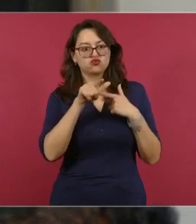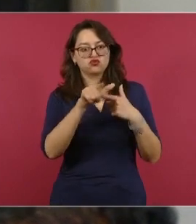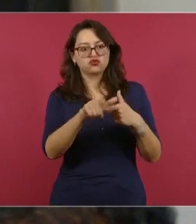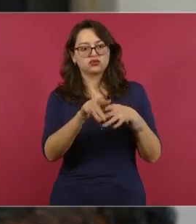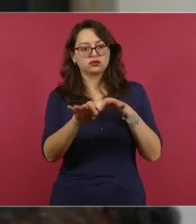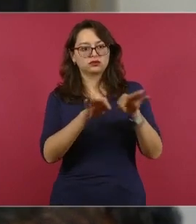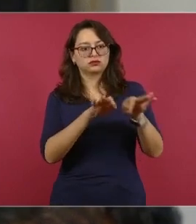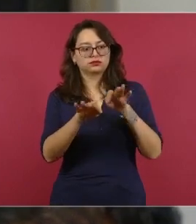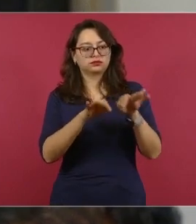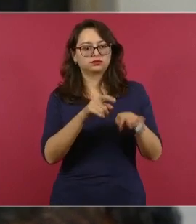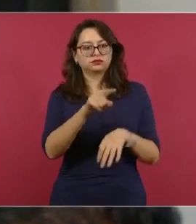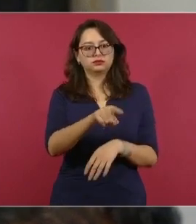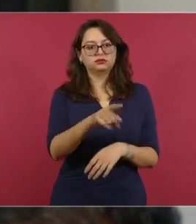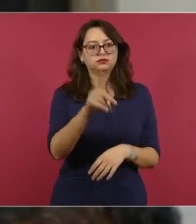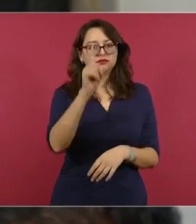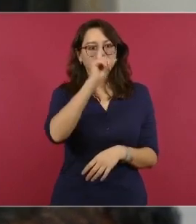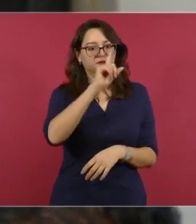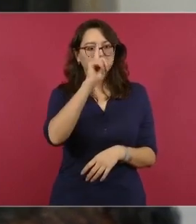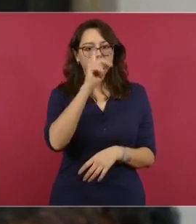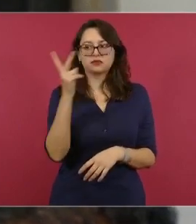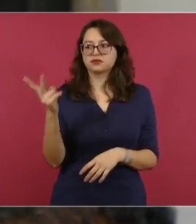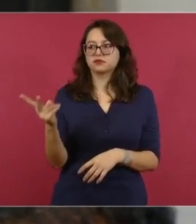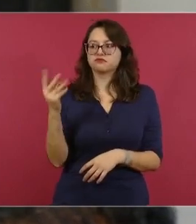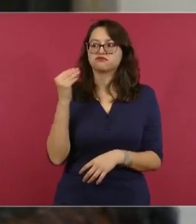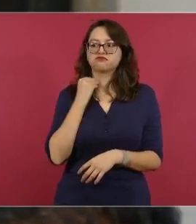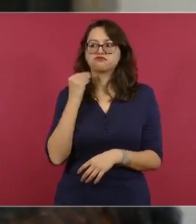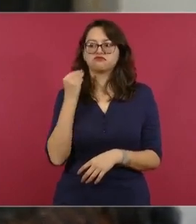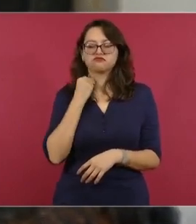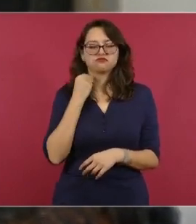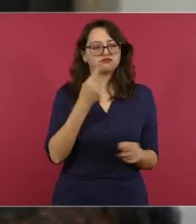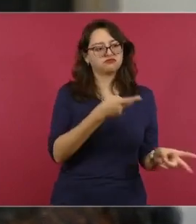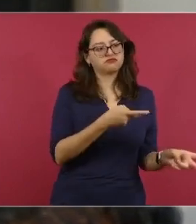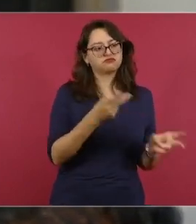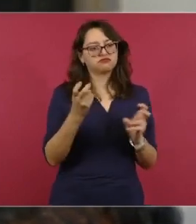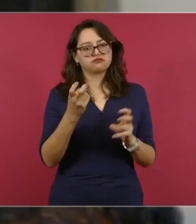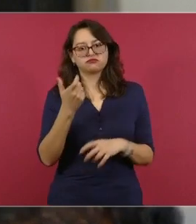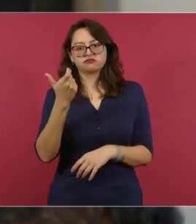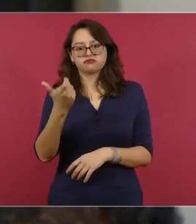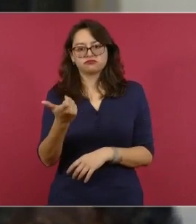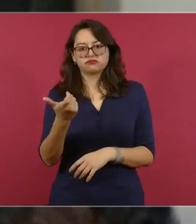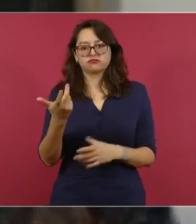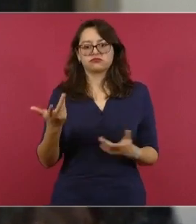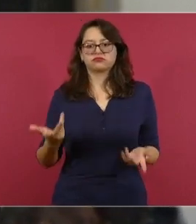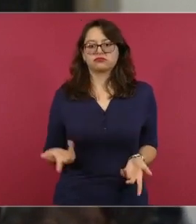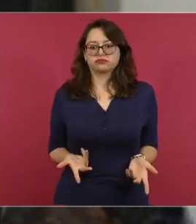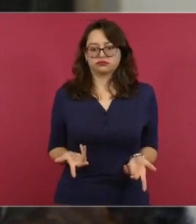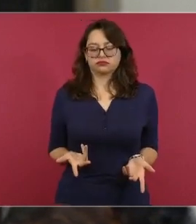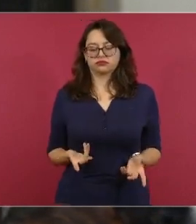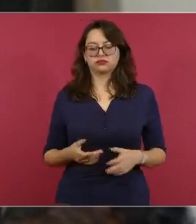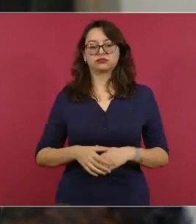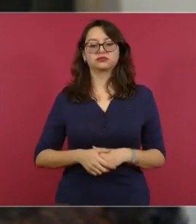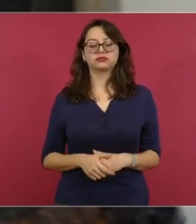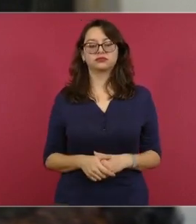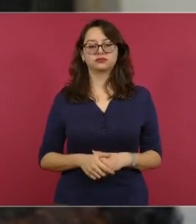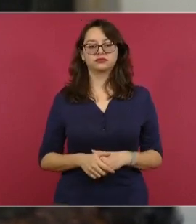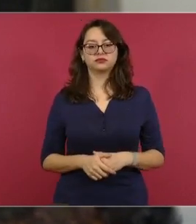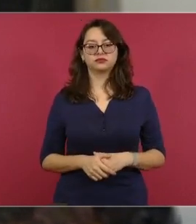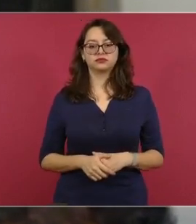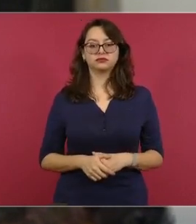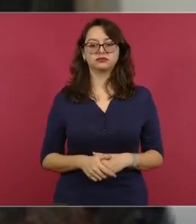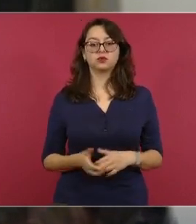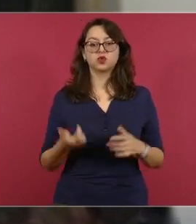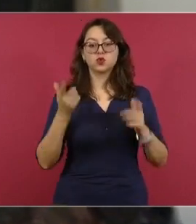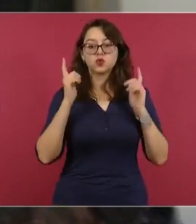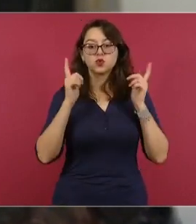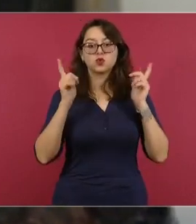señora trabajaba, porque recomendó unos abogados, que estos abogados al final pues terminaron de timar a esta persona citada.